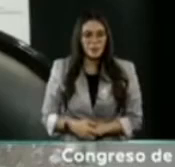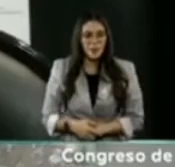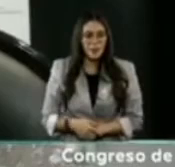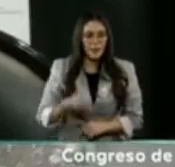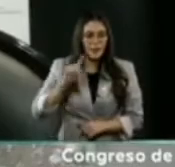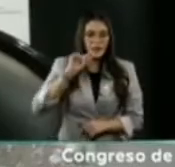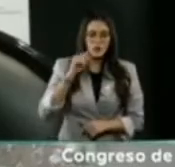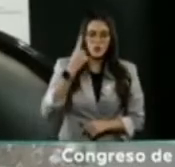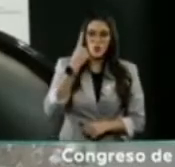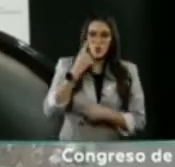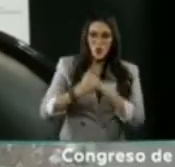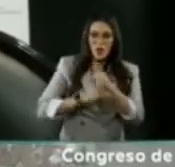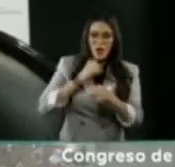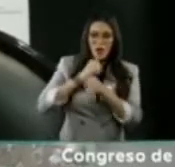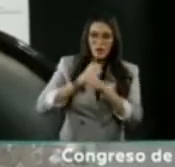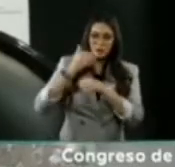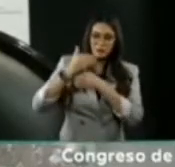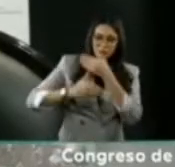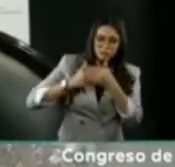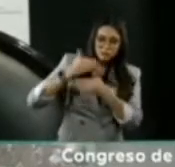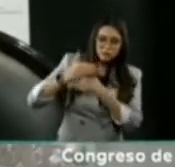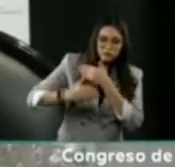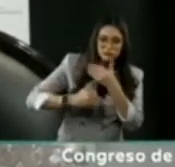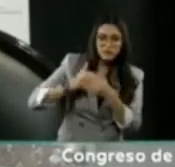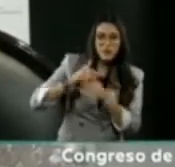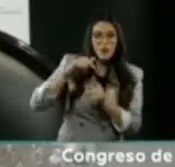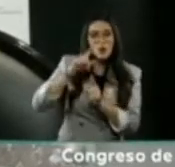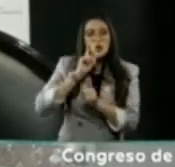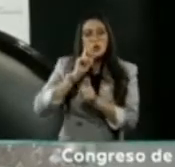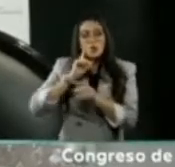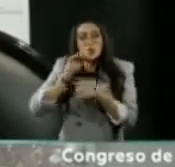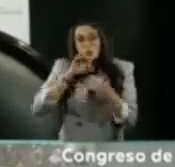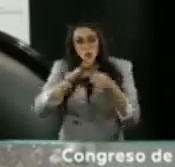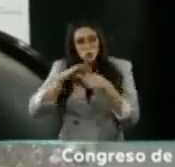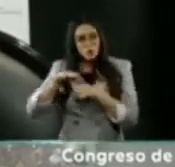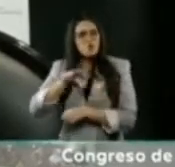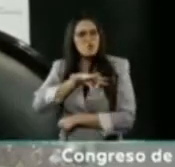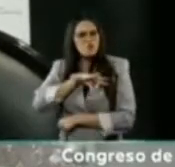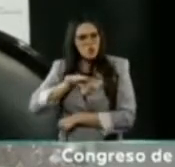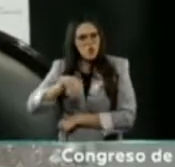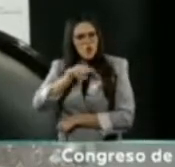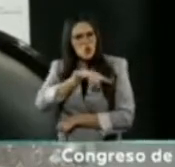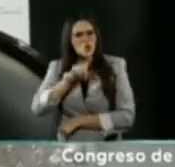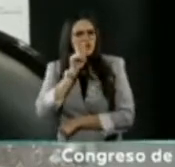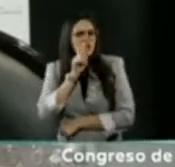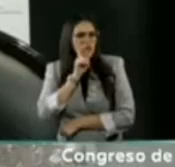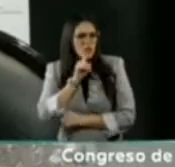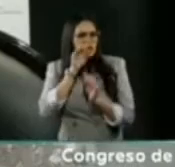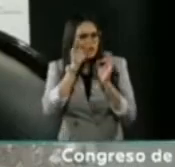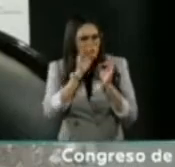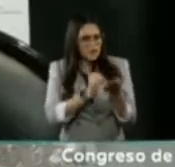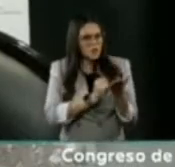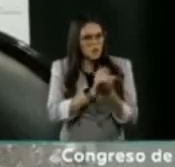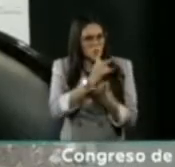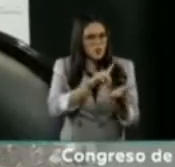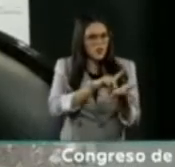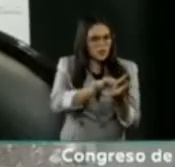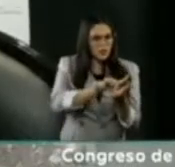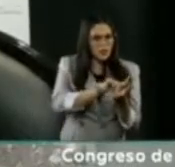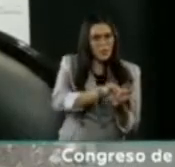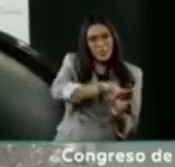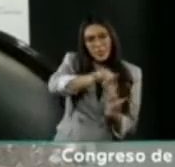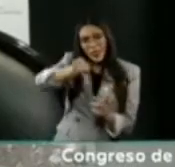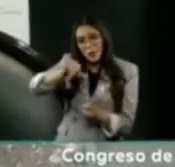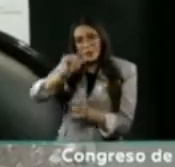Porque esto va a marcar lo que en el futuro va a ser Estados Unidos cuando le convenga, con